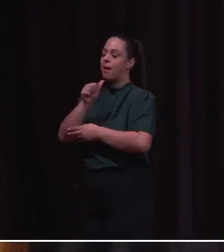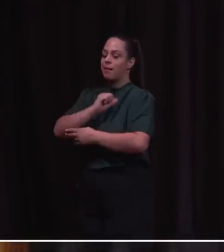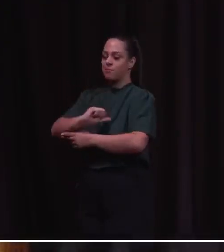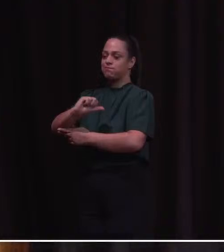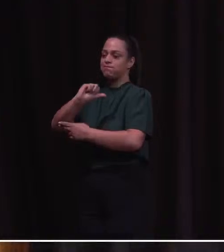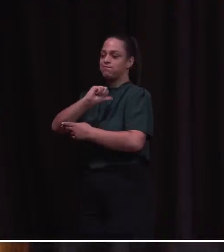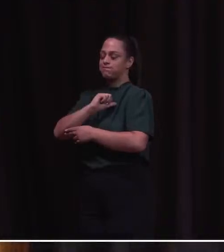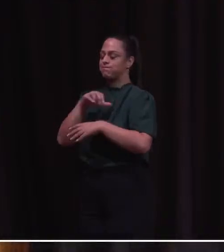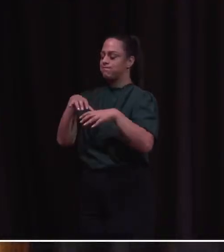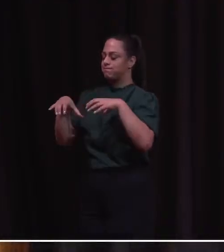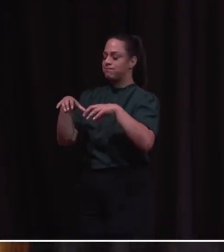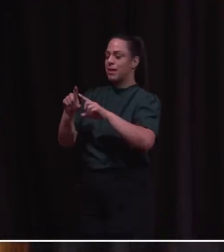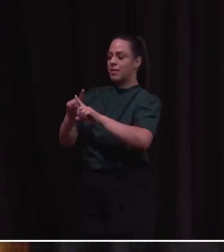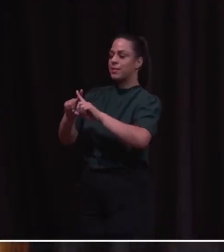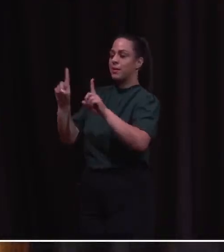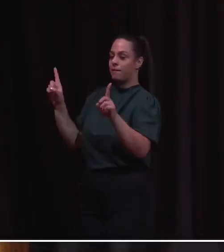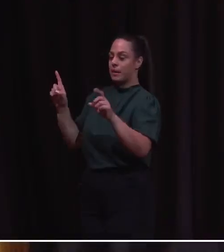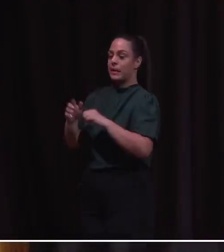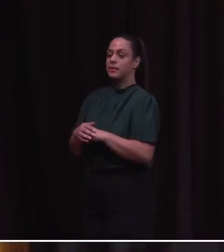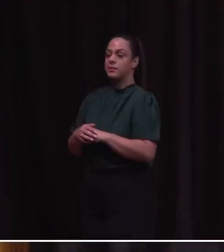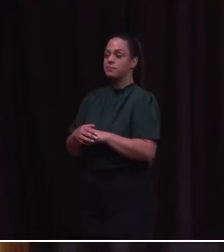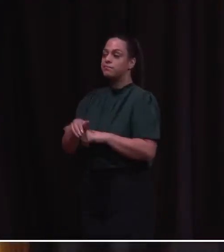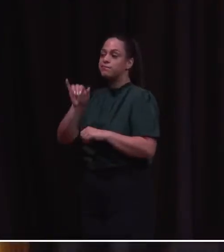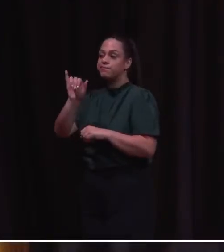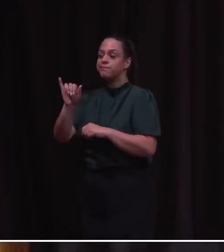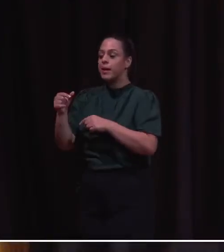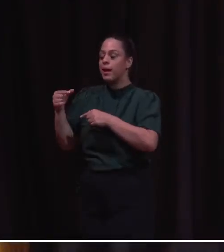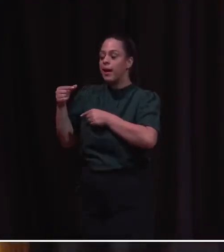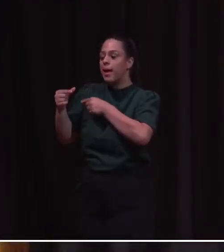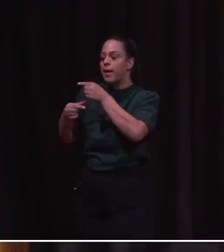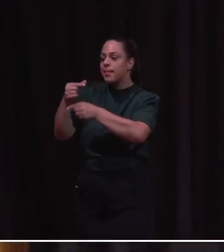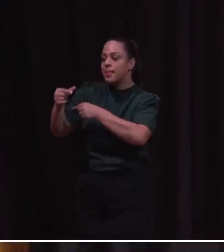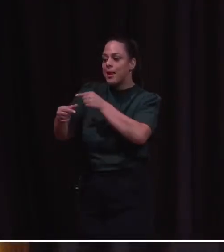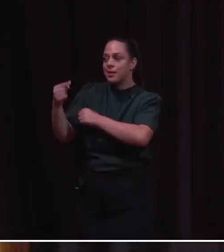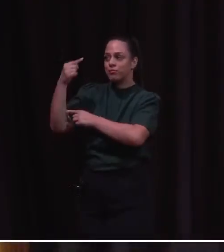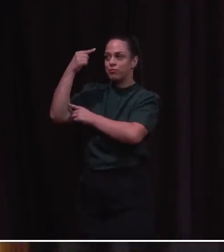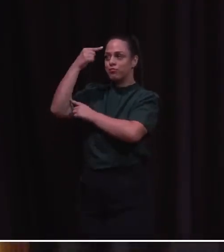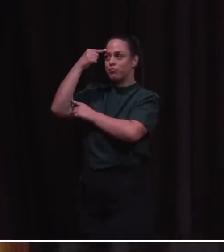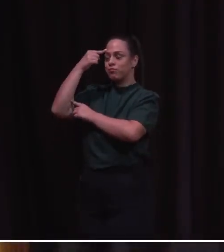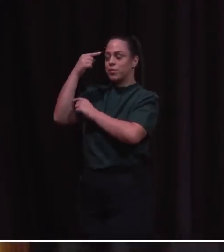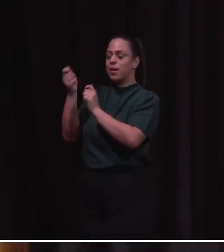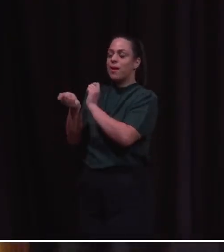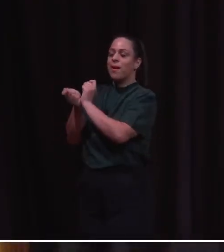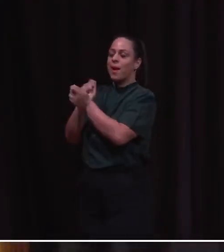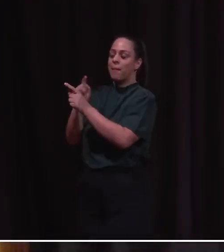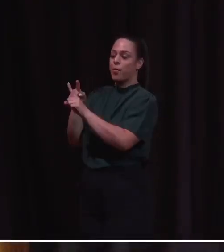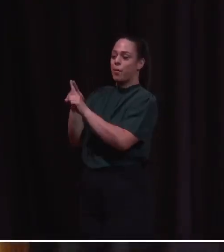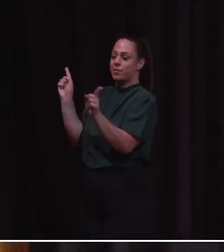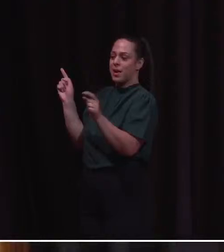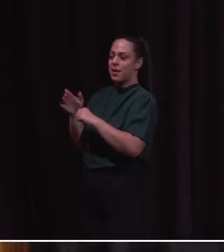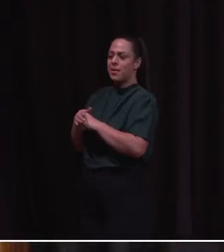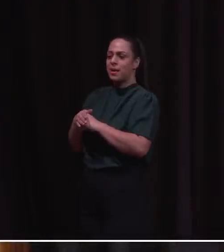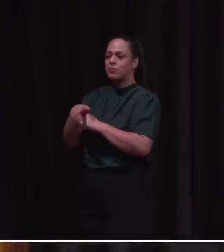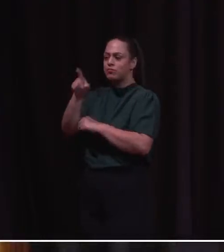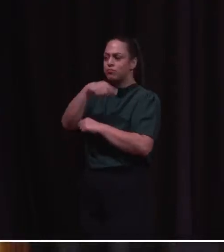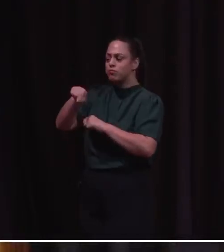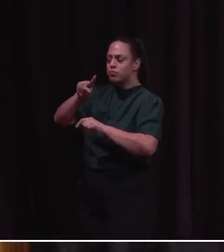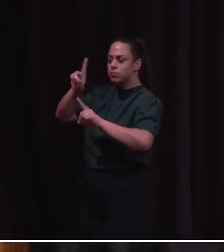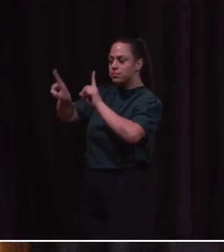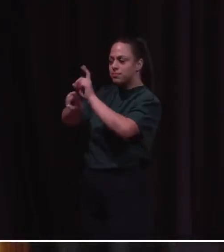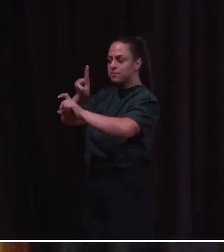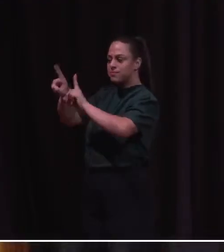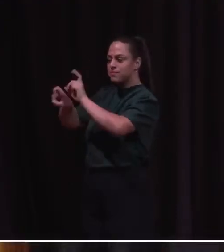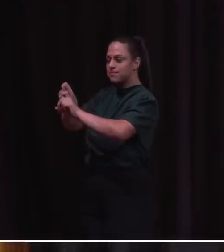diferente. Esta es la generación del cambio de mentalidad, esa que se encarga de cuestionar,